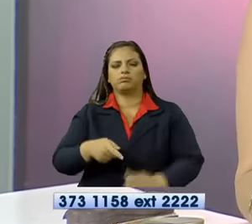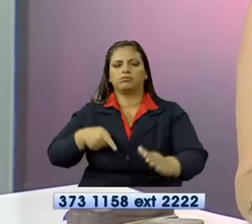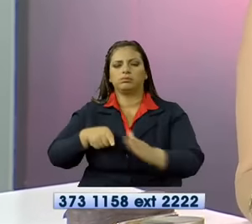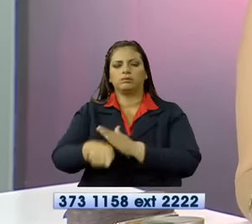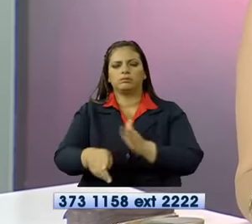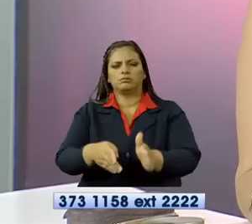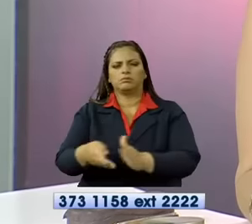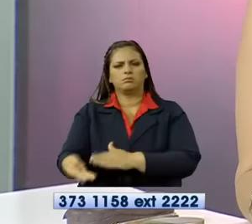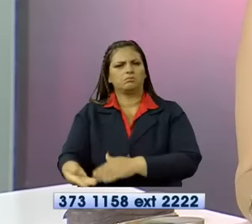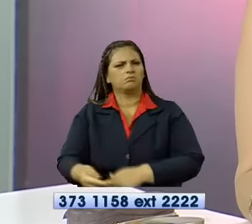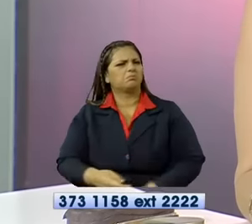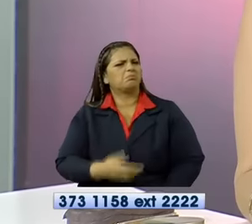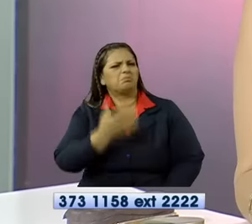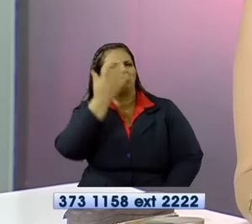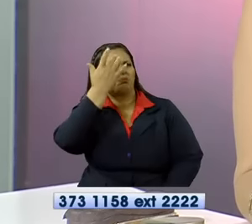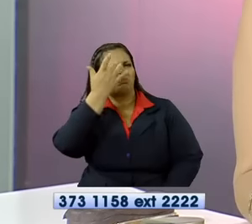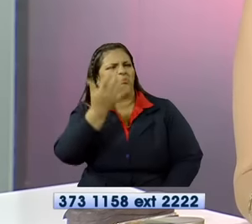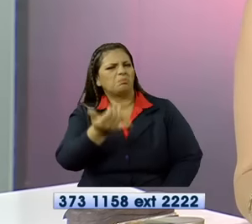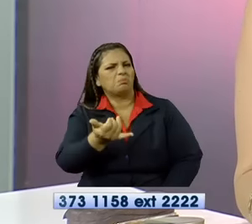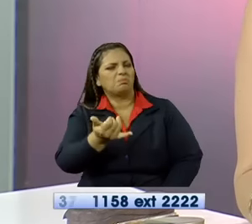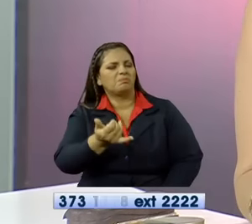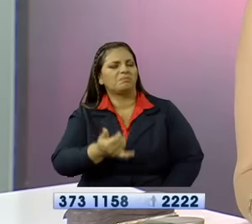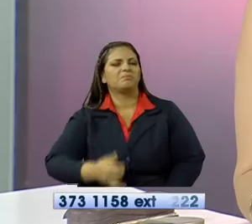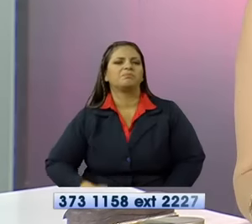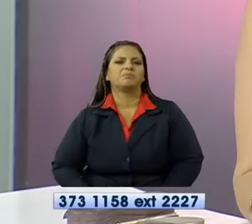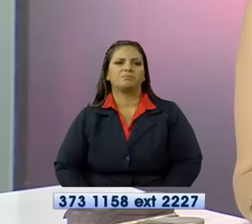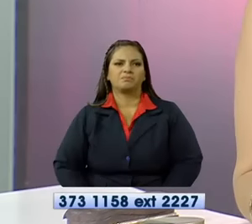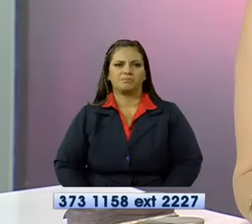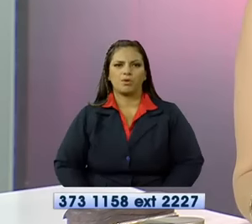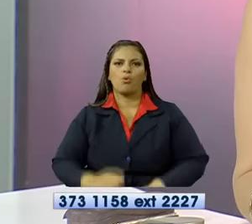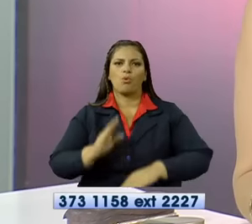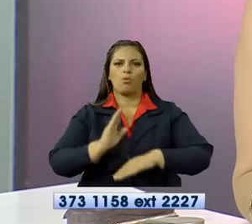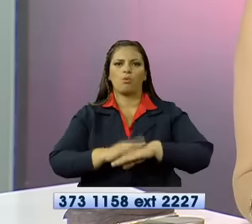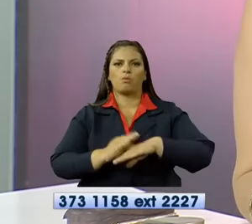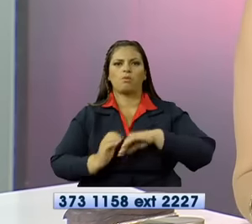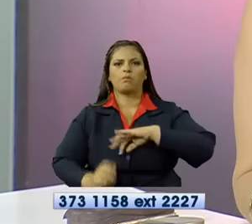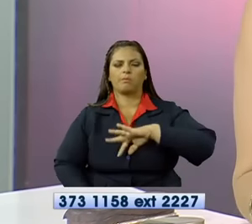el móvil del crimen habría sido el robo.